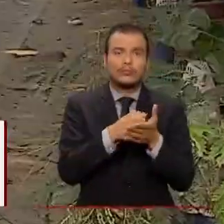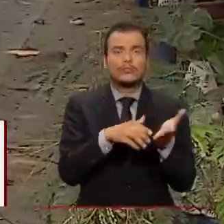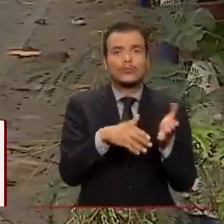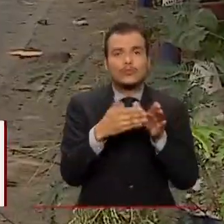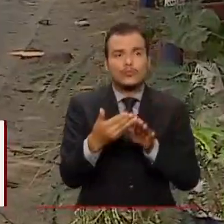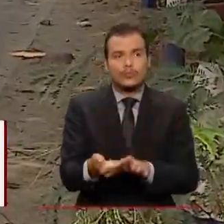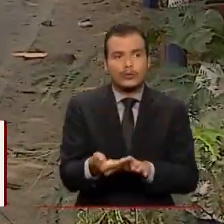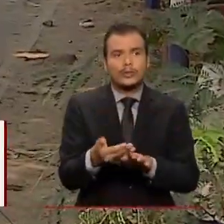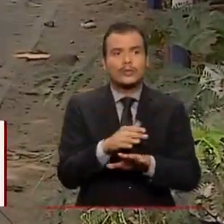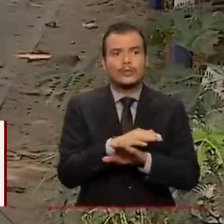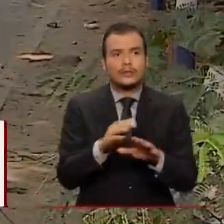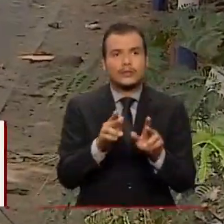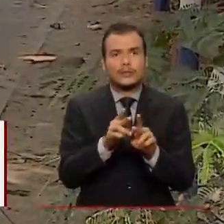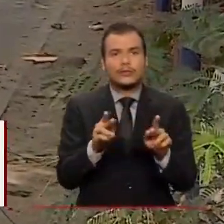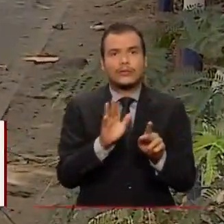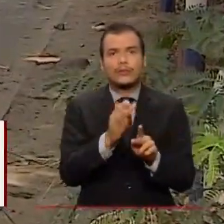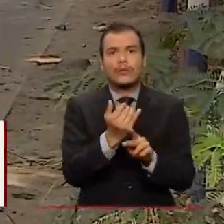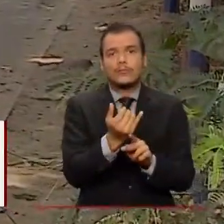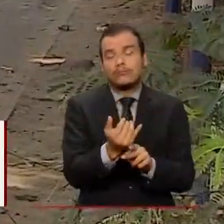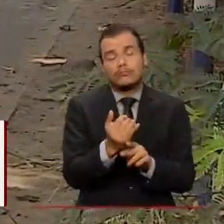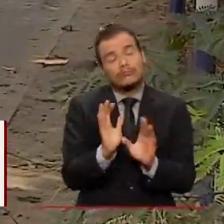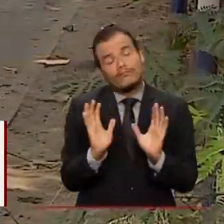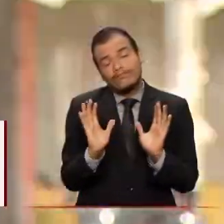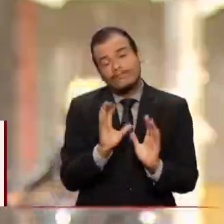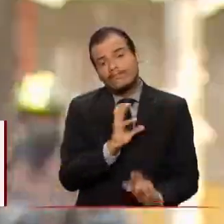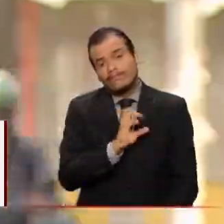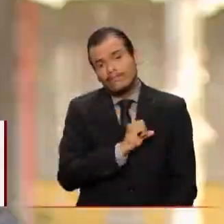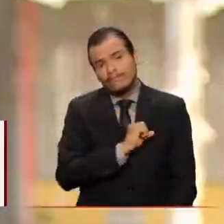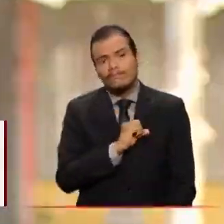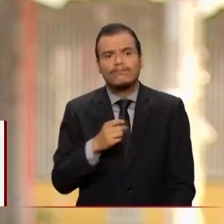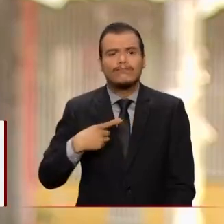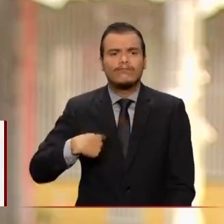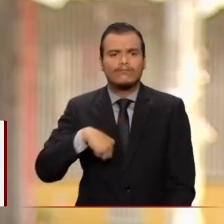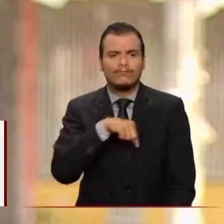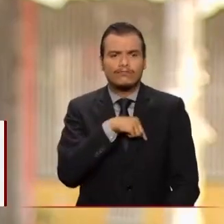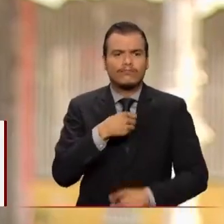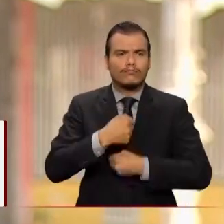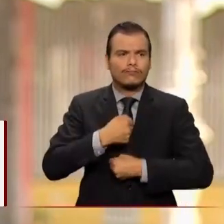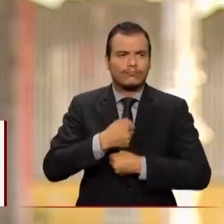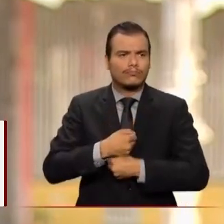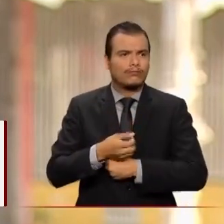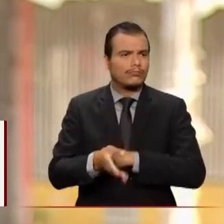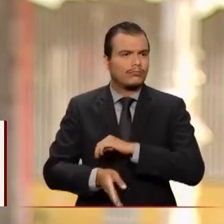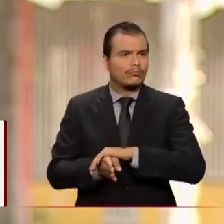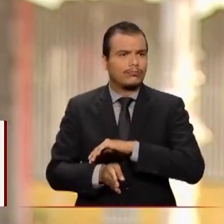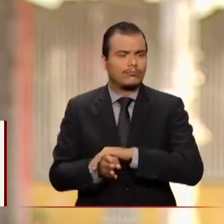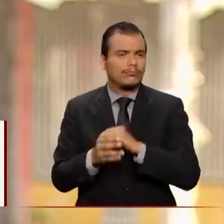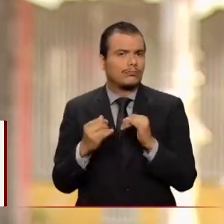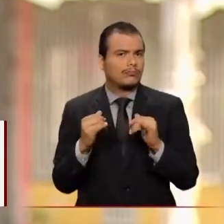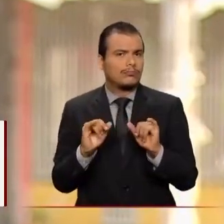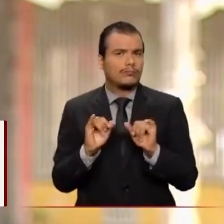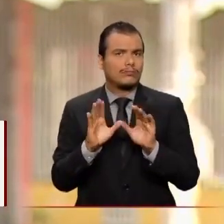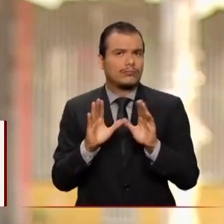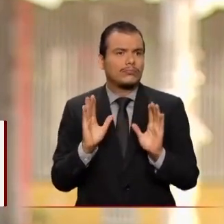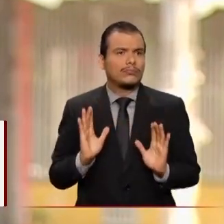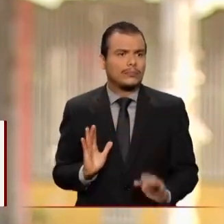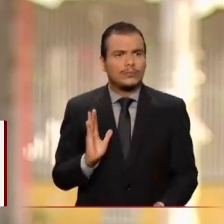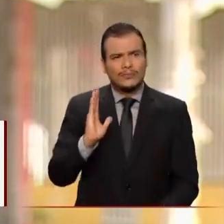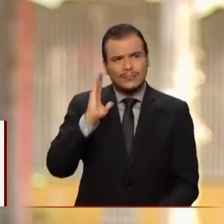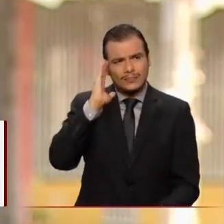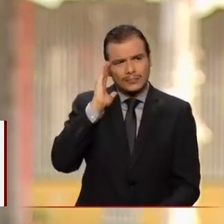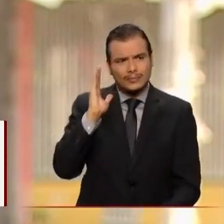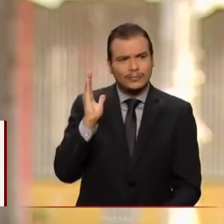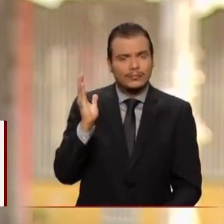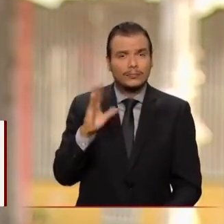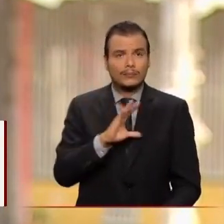seguirán transportando pasajeros en la ciudad. Vamos a seguir circulando, porque este es un tema, vuelvo y le reitero también,